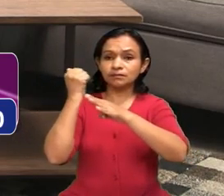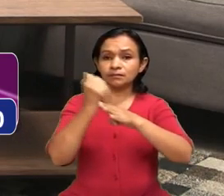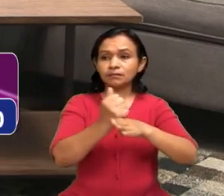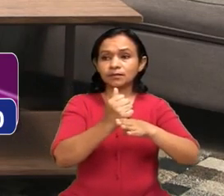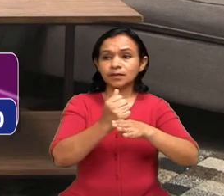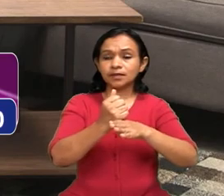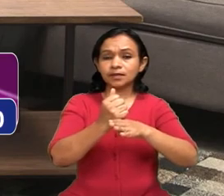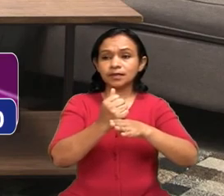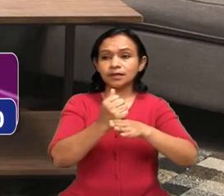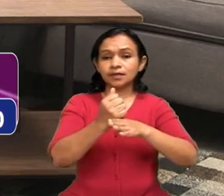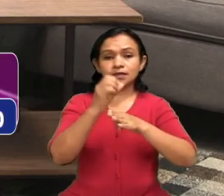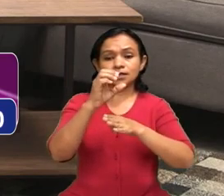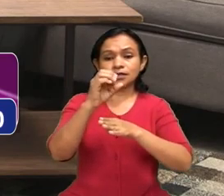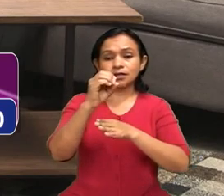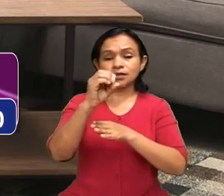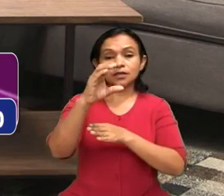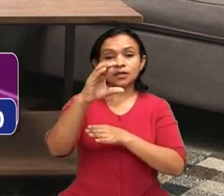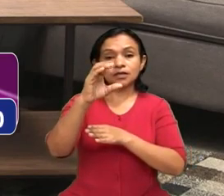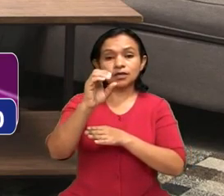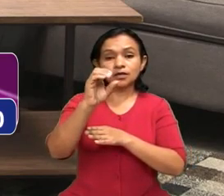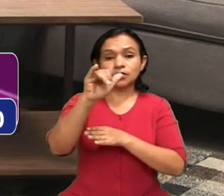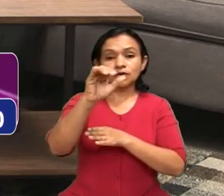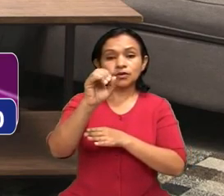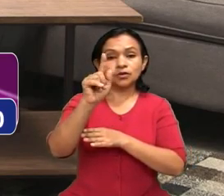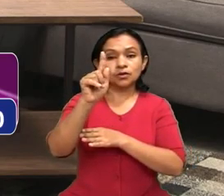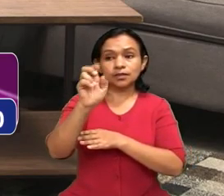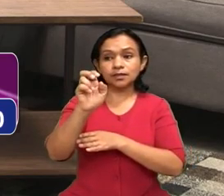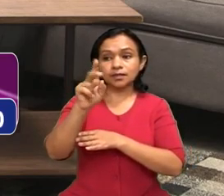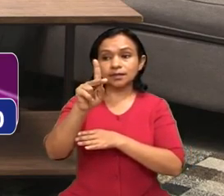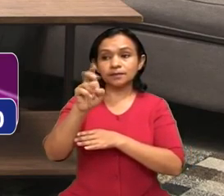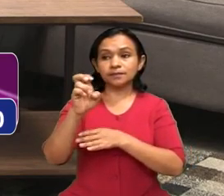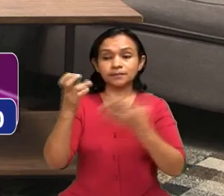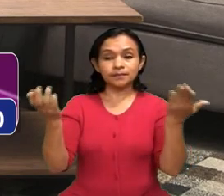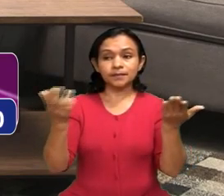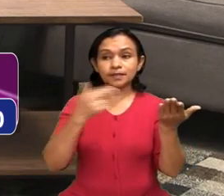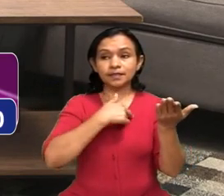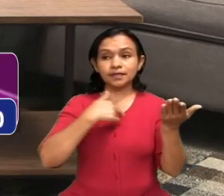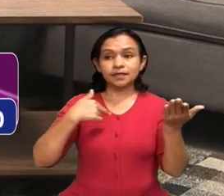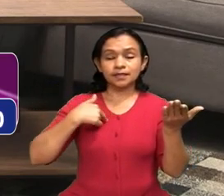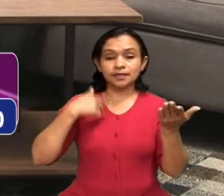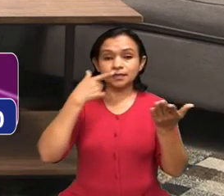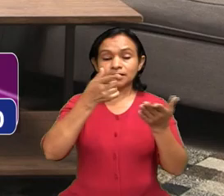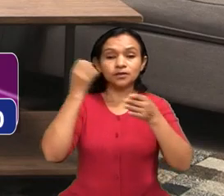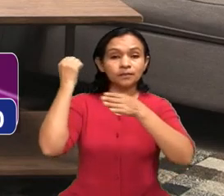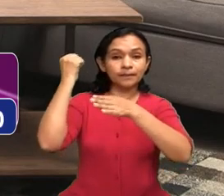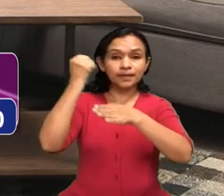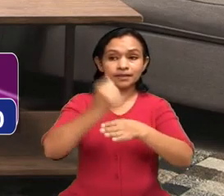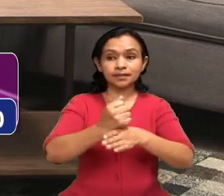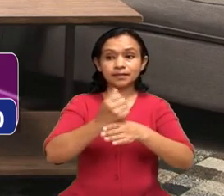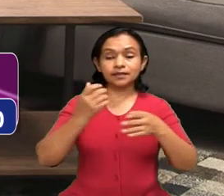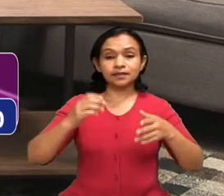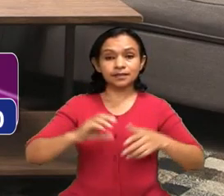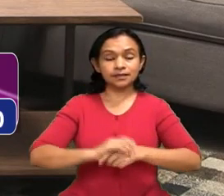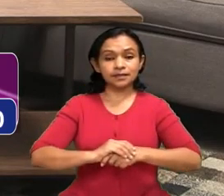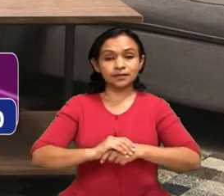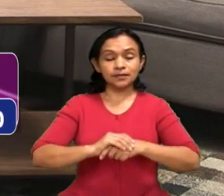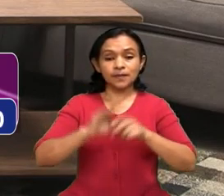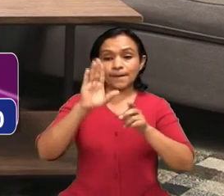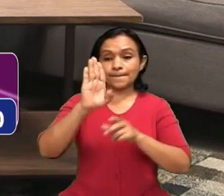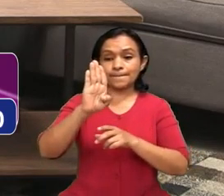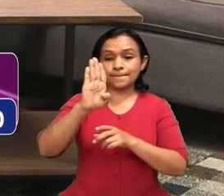en el Coyotepe. En el Coyotepe y la Barranca, la guerra del Coyotepe y la Barranca, al doctor y general Benjamín